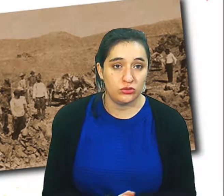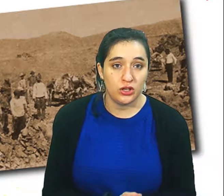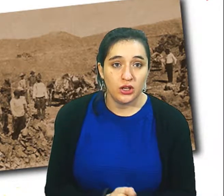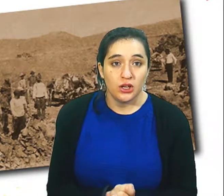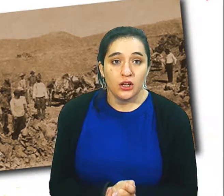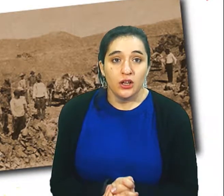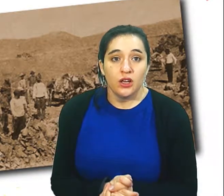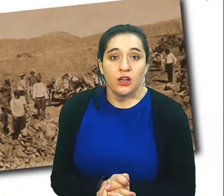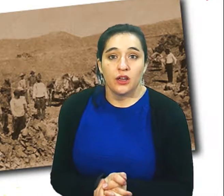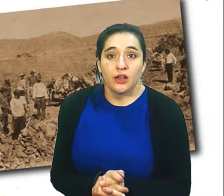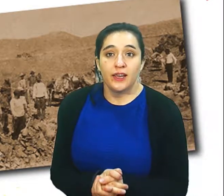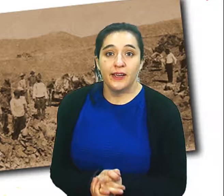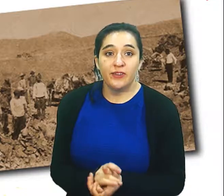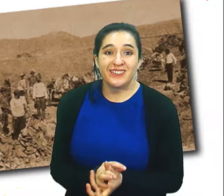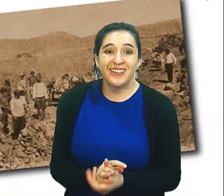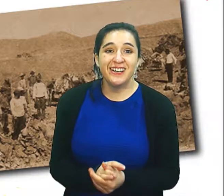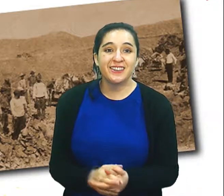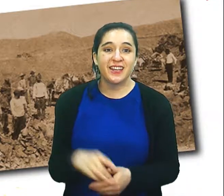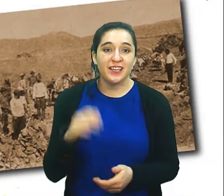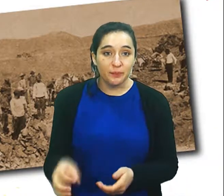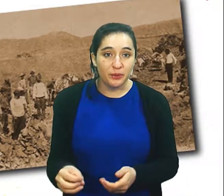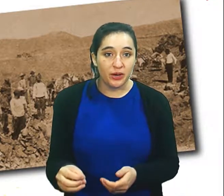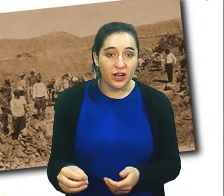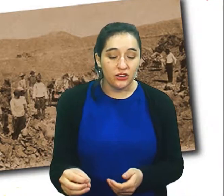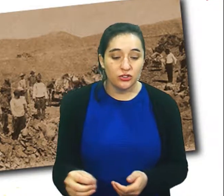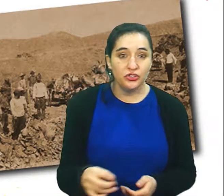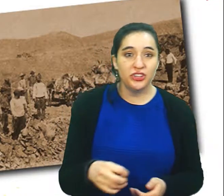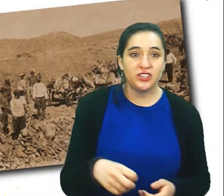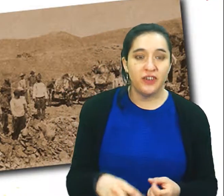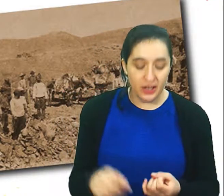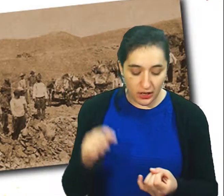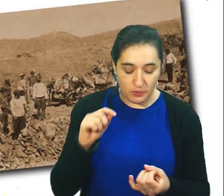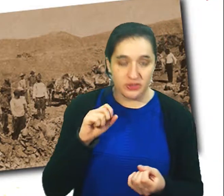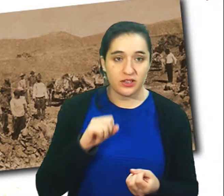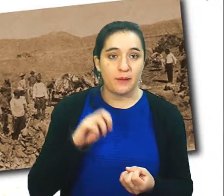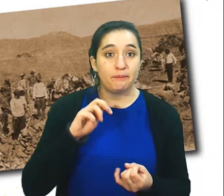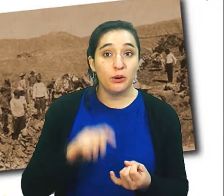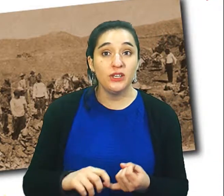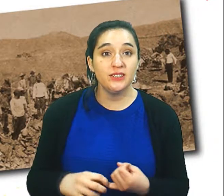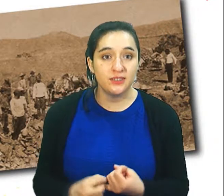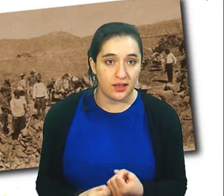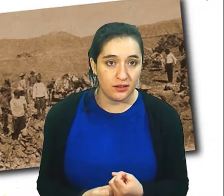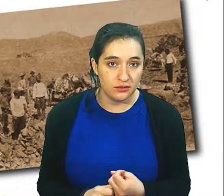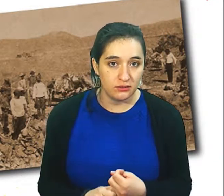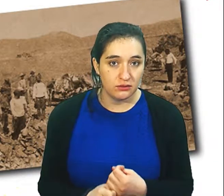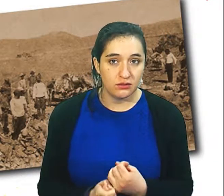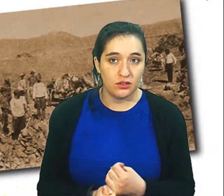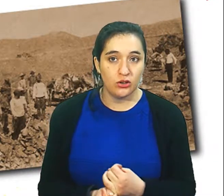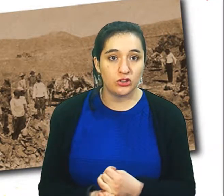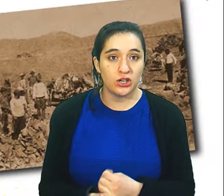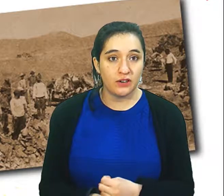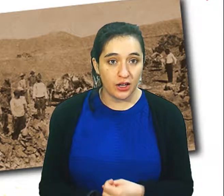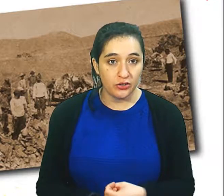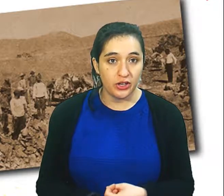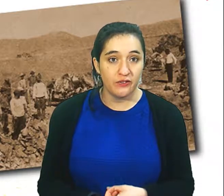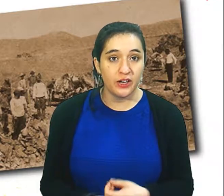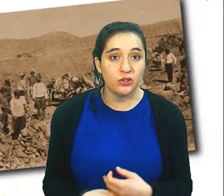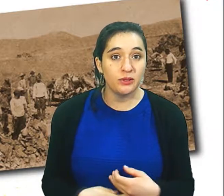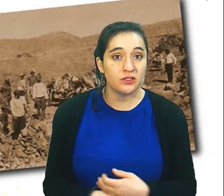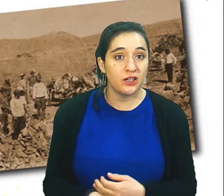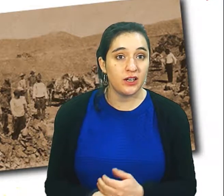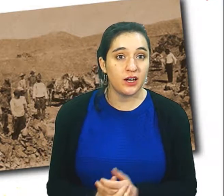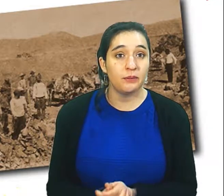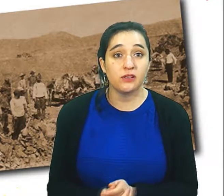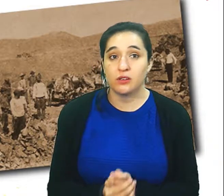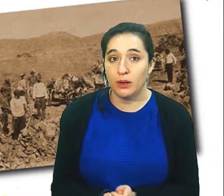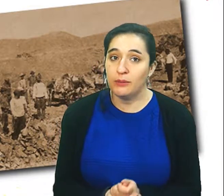sindicatos. Va a ser en esta época donde se van a comenzar a politizar los trabajadores, van a